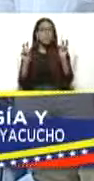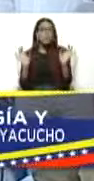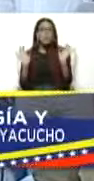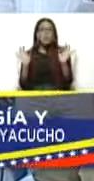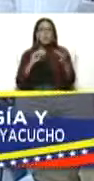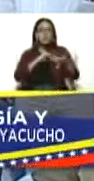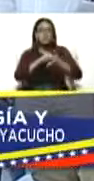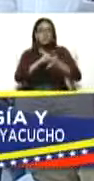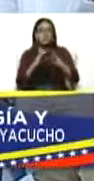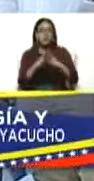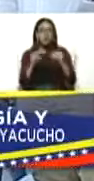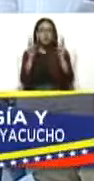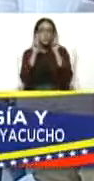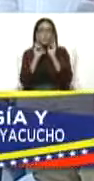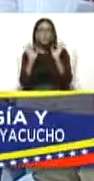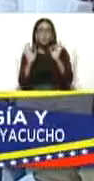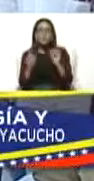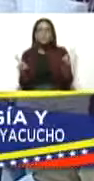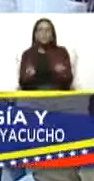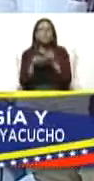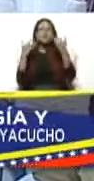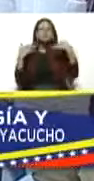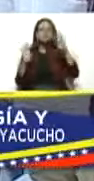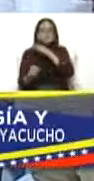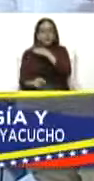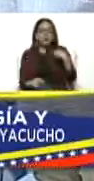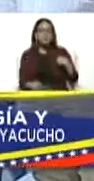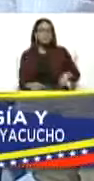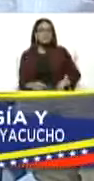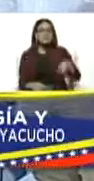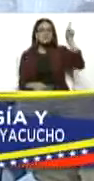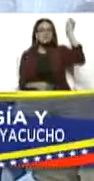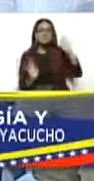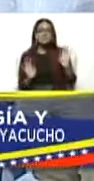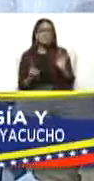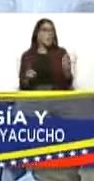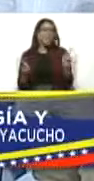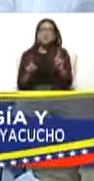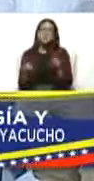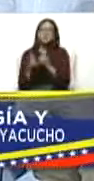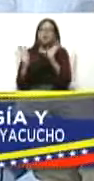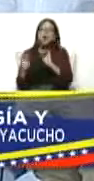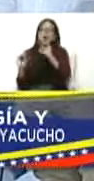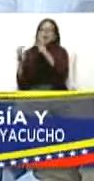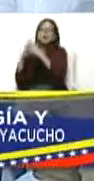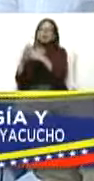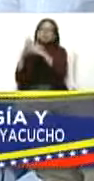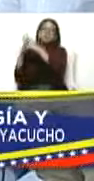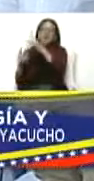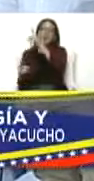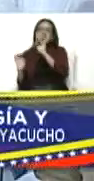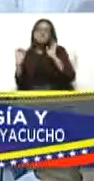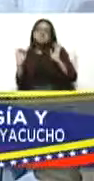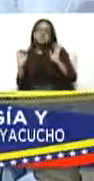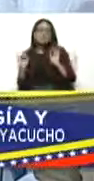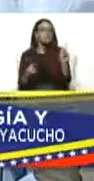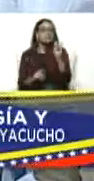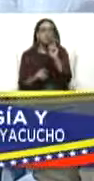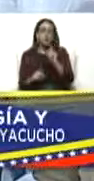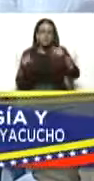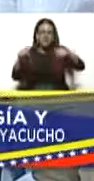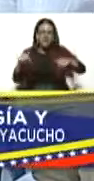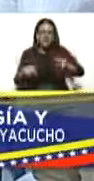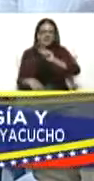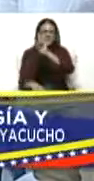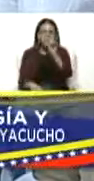No, no están en Shanghái, no están en Nueva York, no, están en Puerto Ayacucho, porque